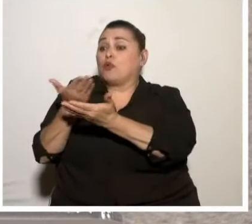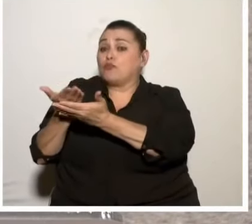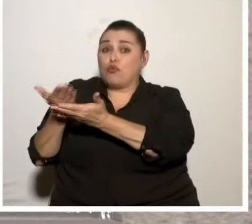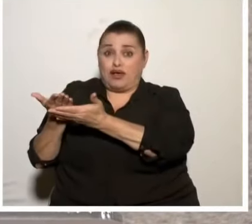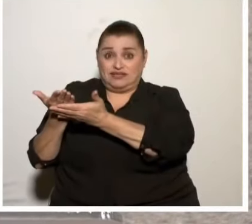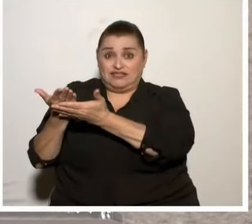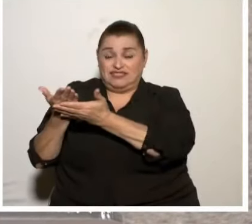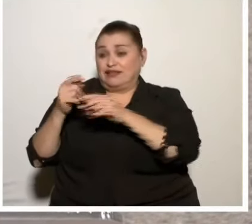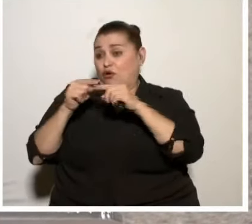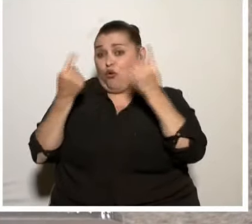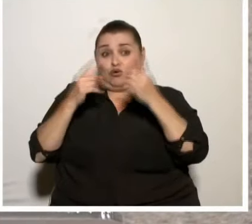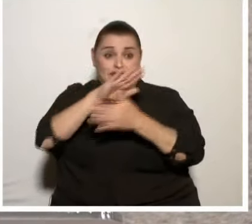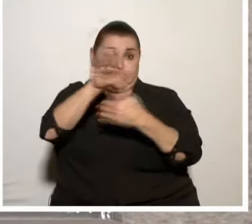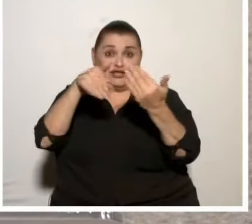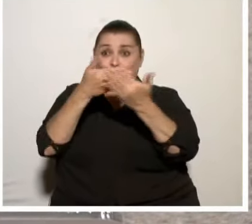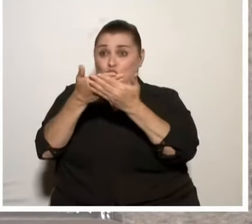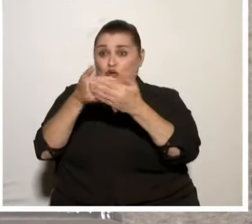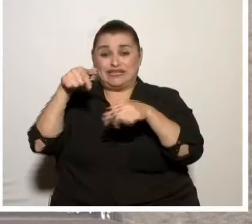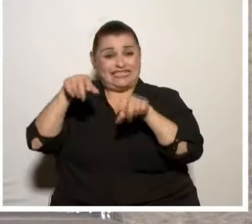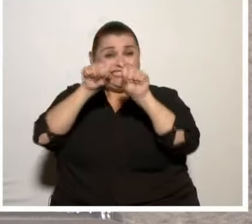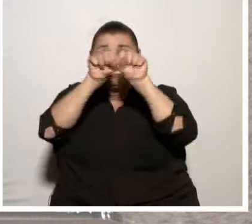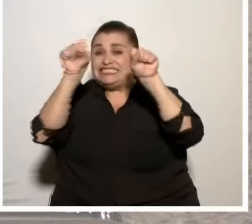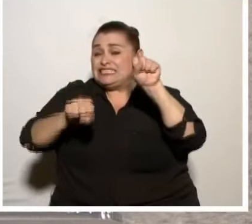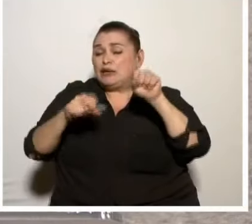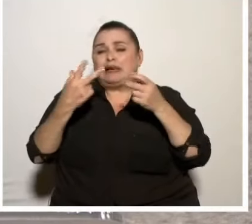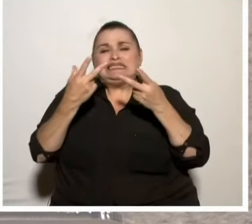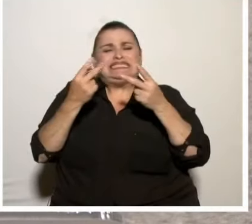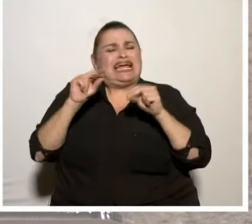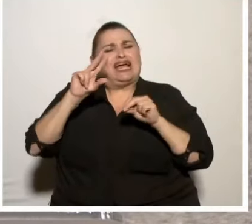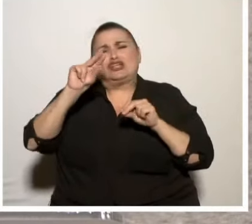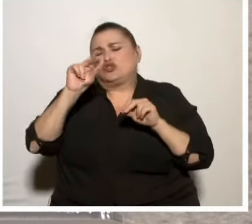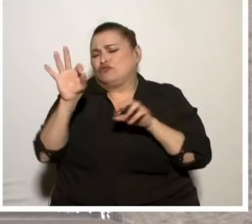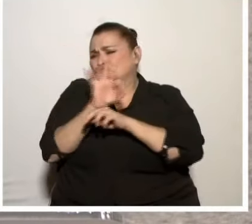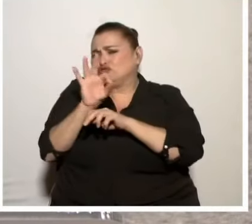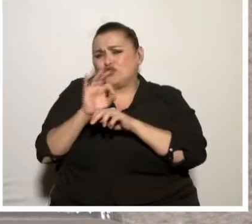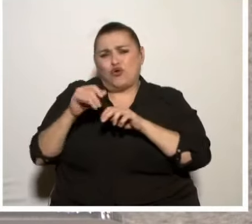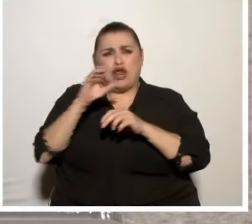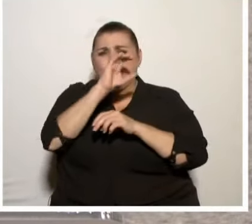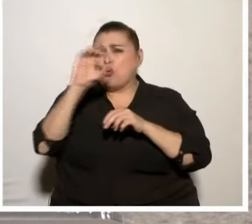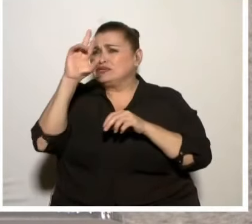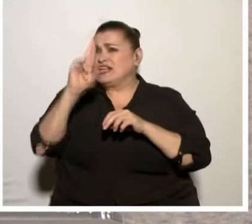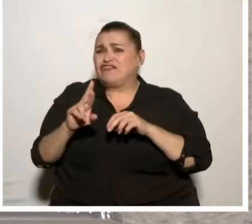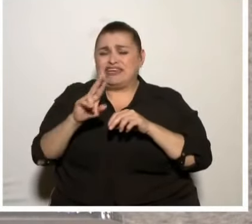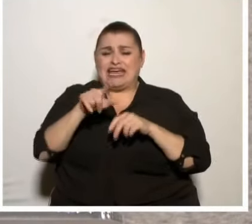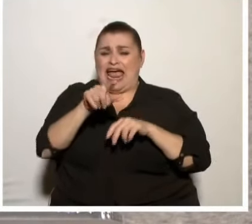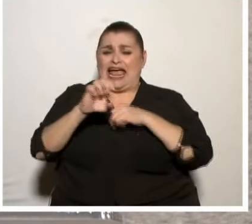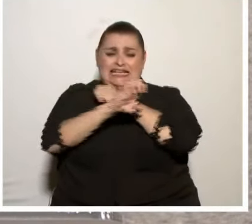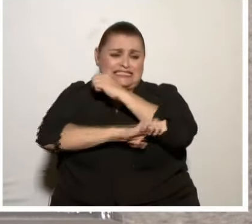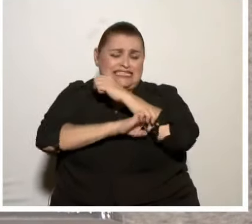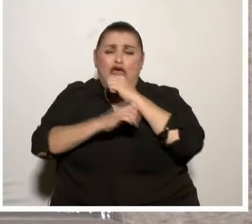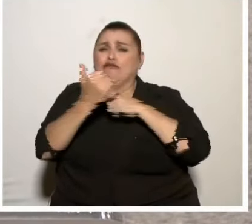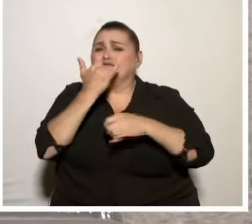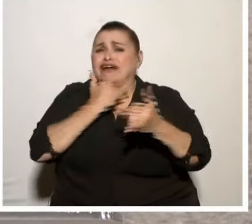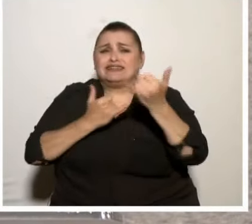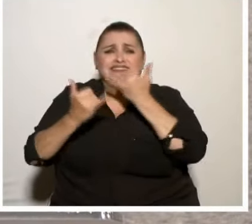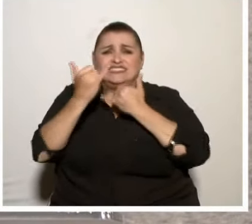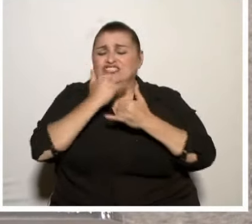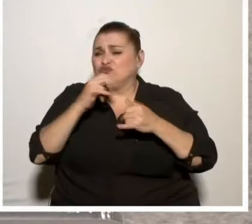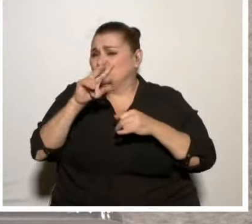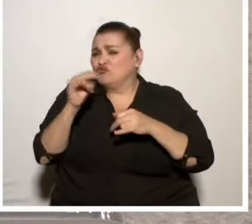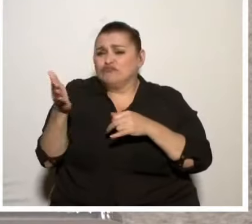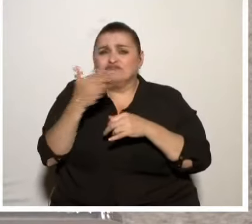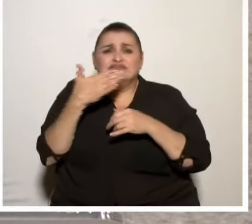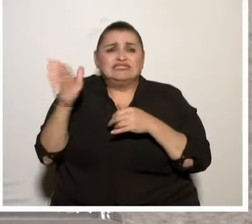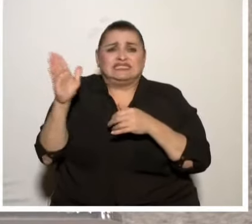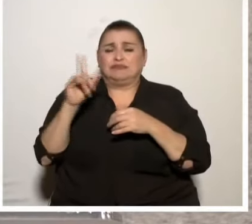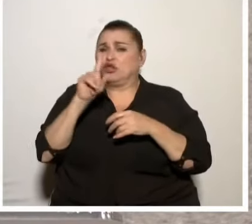contravía de todos los demás. Este sistema ya no va. Costa Rica es prácticamente un estado fallido que no nos sirve, que no está cumpliendo